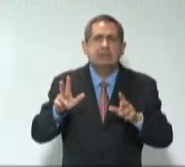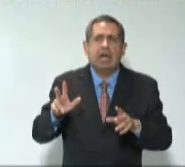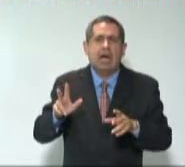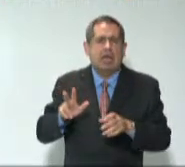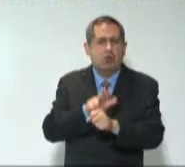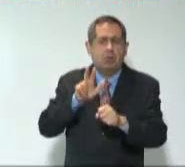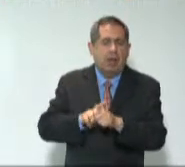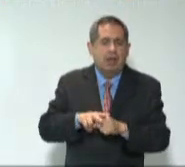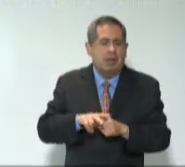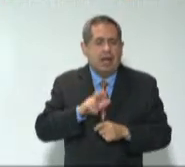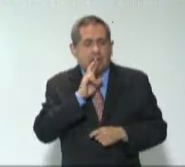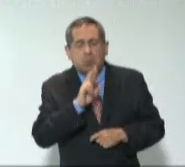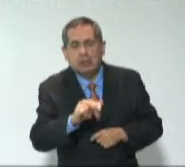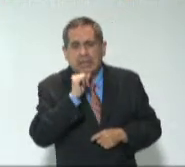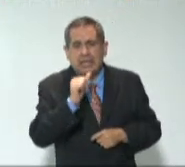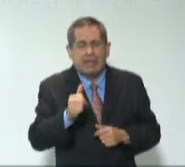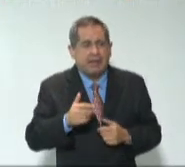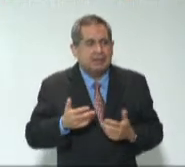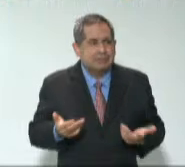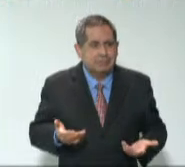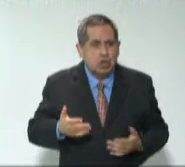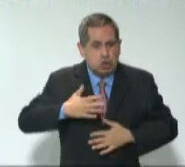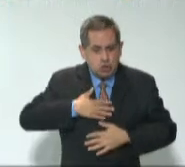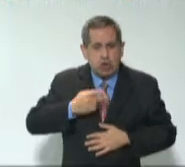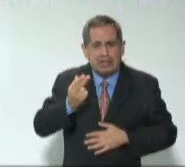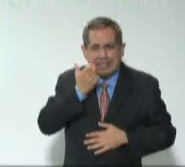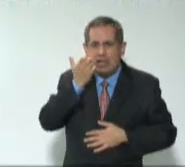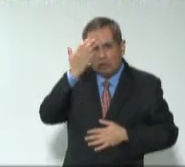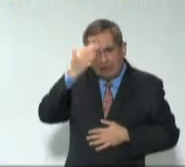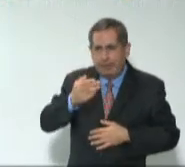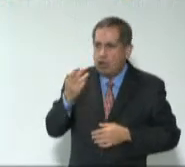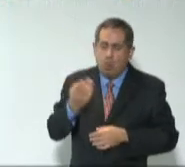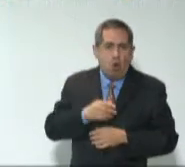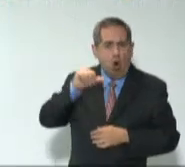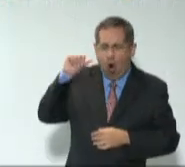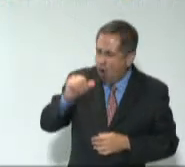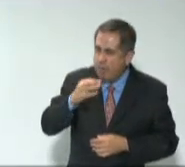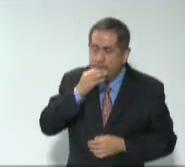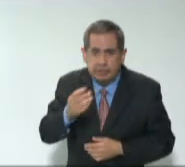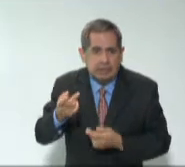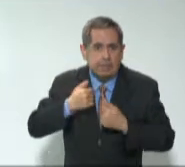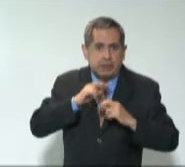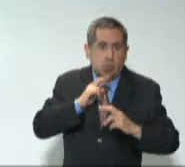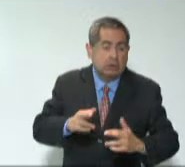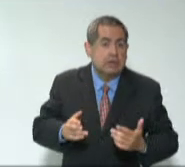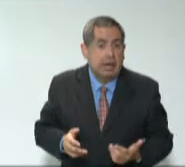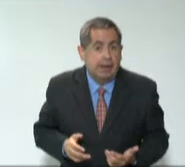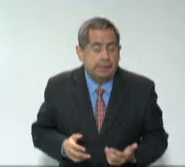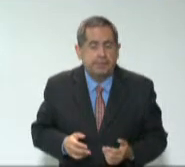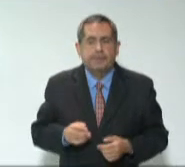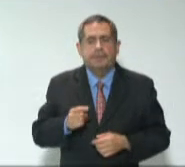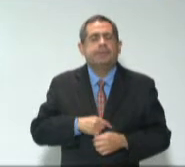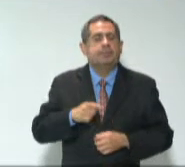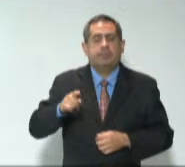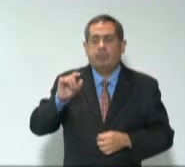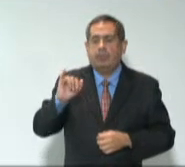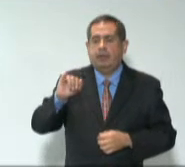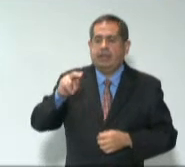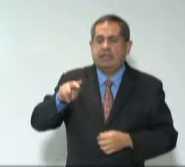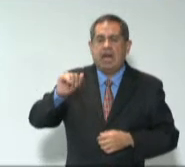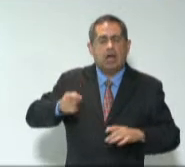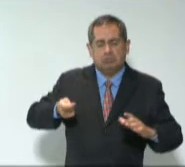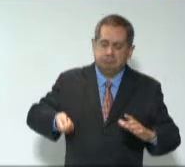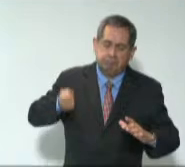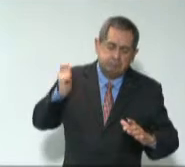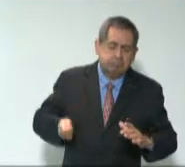no da las respuestas en la forma que yo la requiero inmediatas casi por lo que se refiere a las resoluciones que ha hecho el inay pues